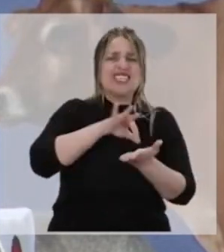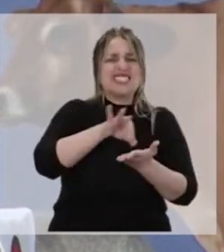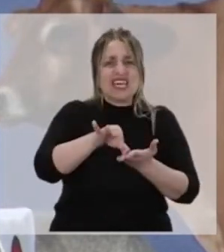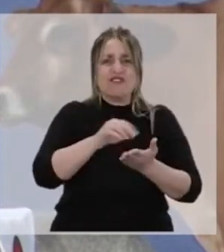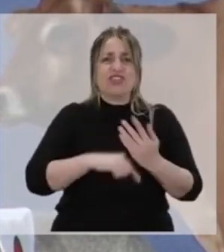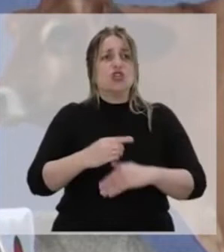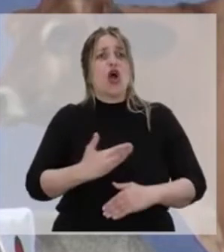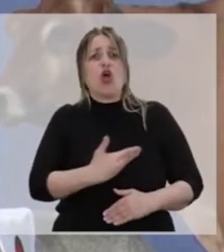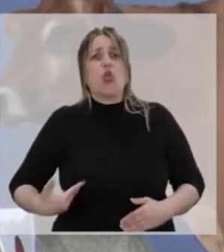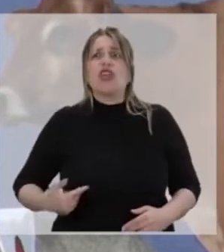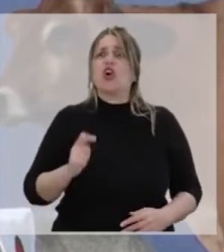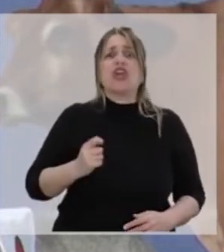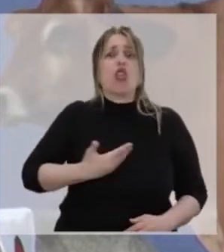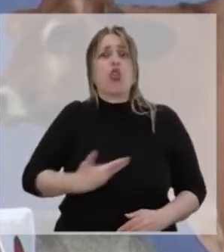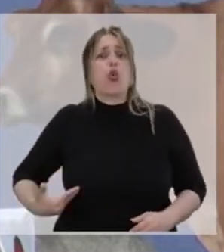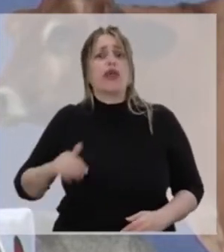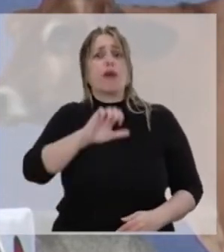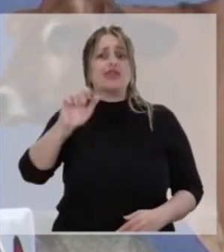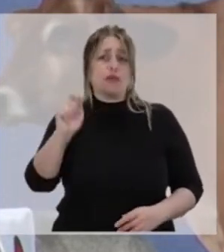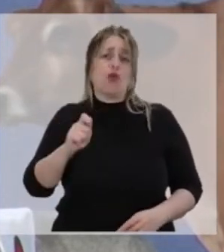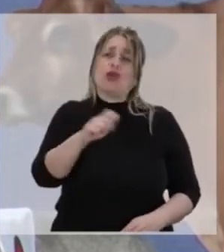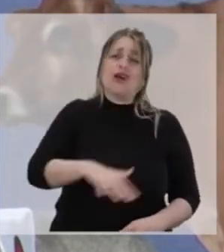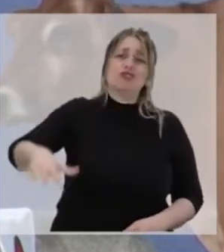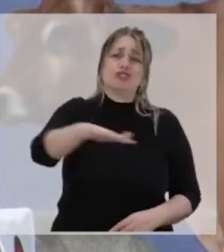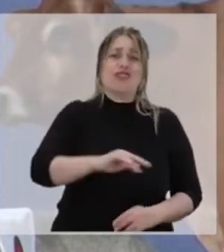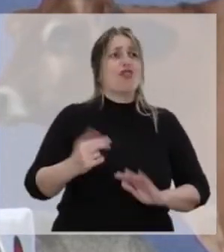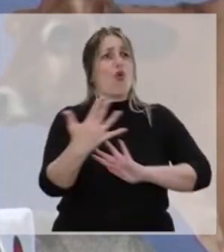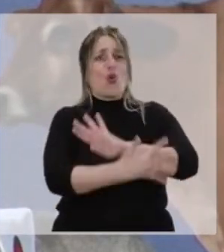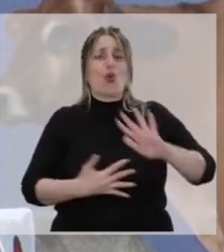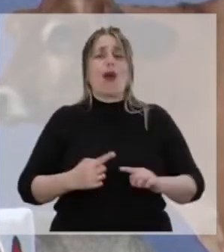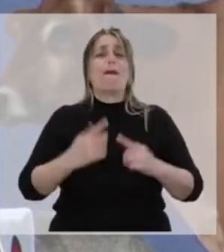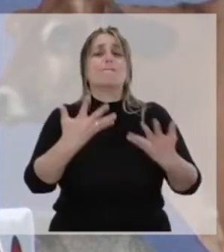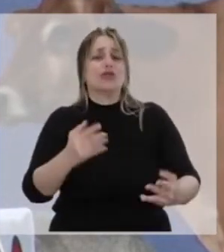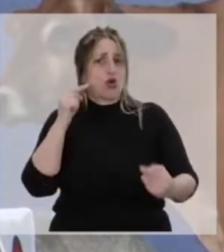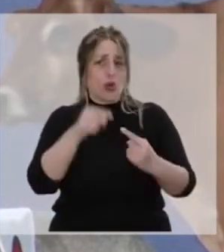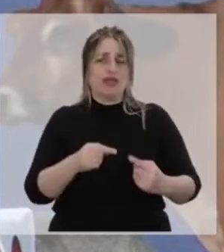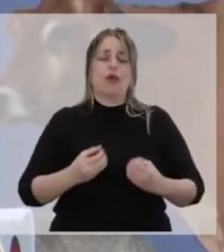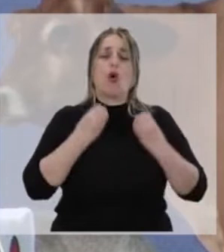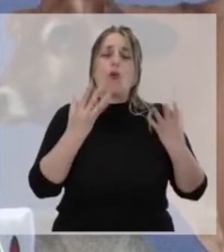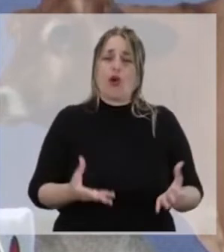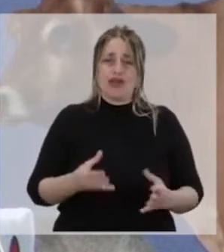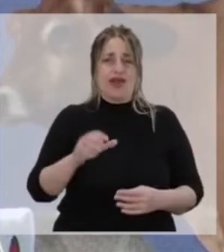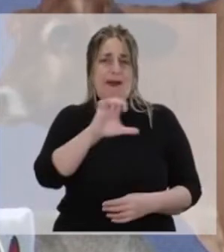presten servicios a quien a los dueños que son ustedes para eso queremos buenas empresas públicas